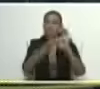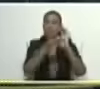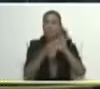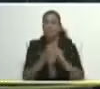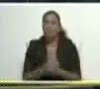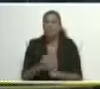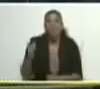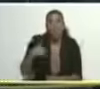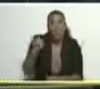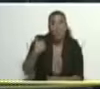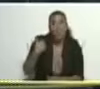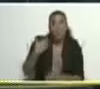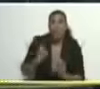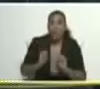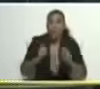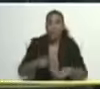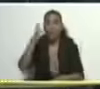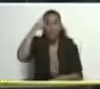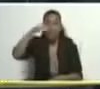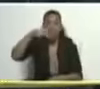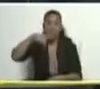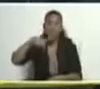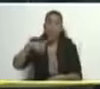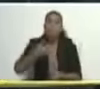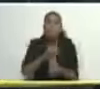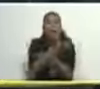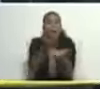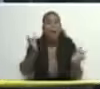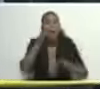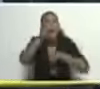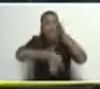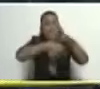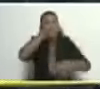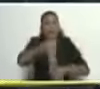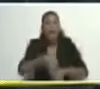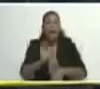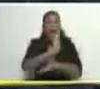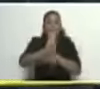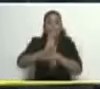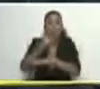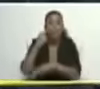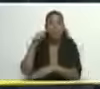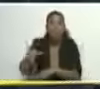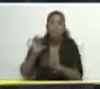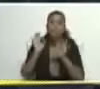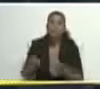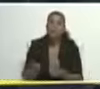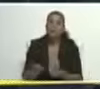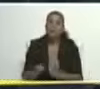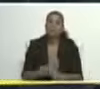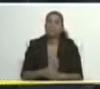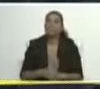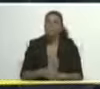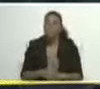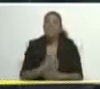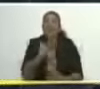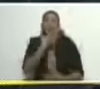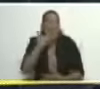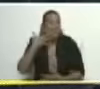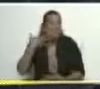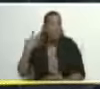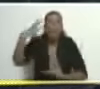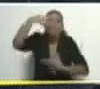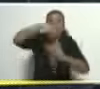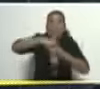Y aprovechar también esta oportunidad para decirles que Antigua y Barbuda está orgullosa de